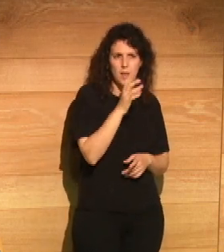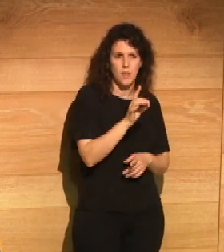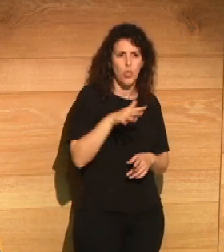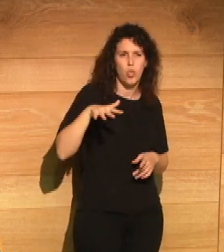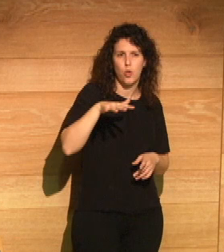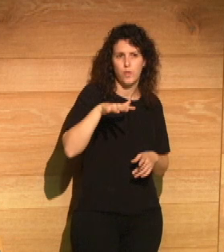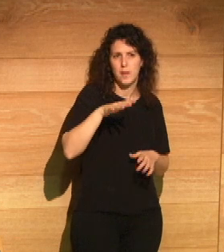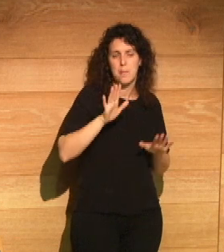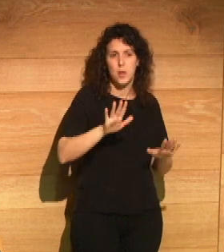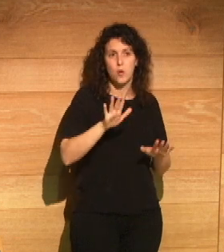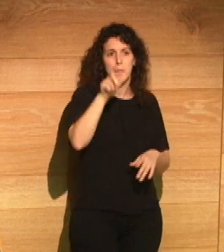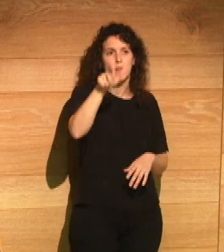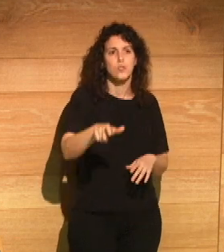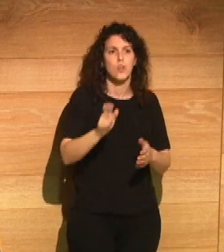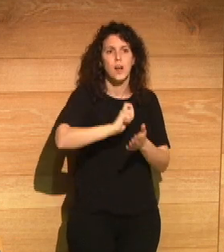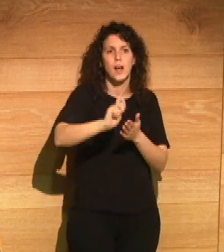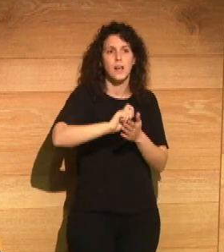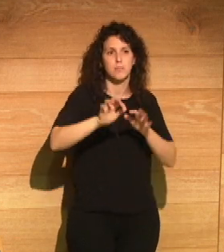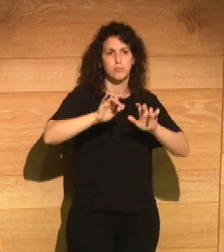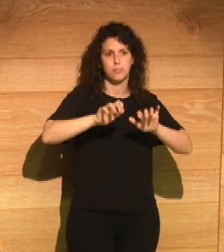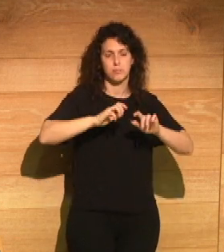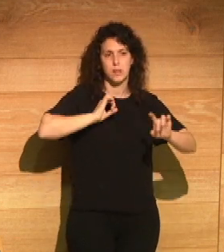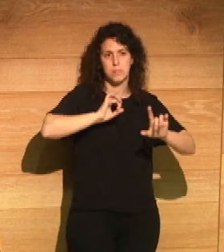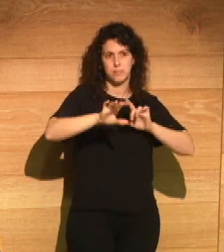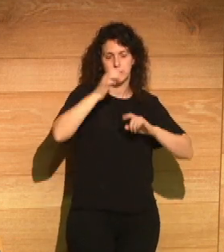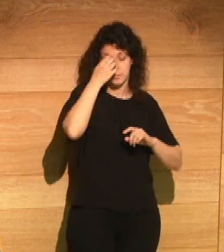dónde, pero alguien puso como